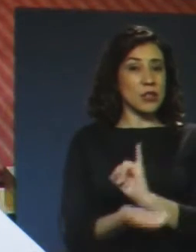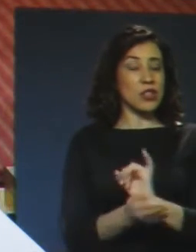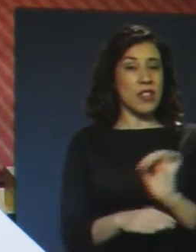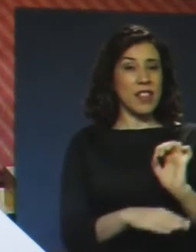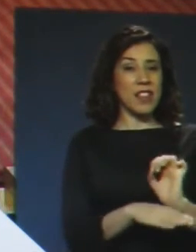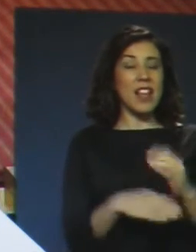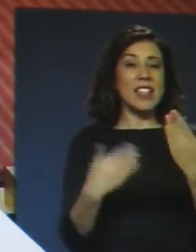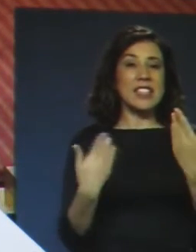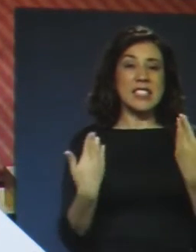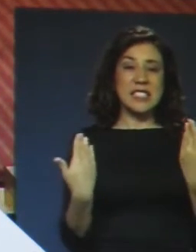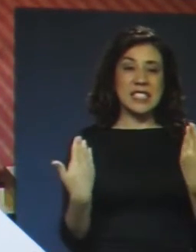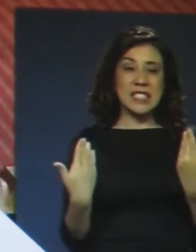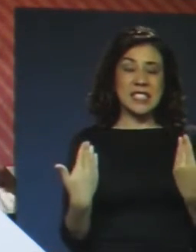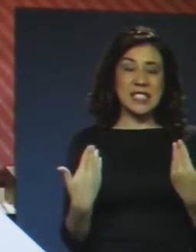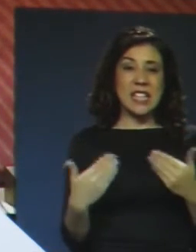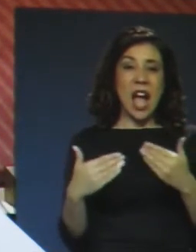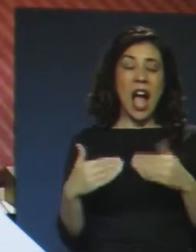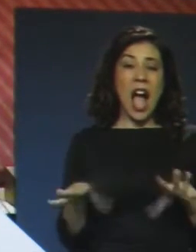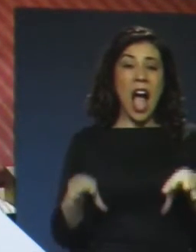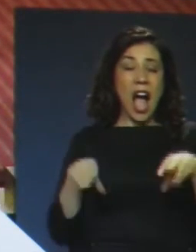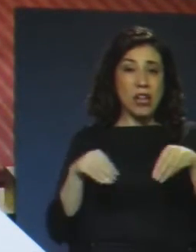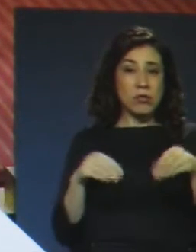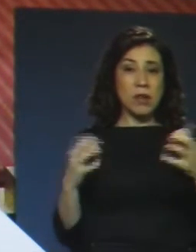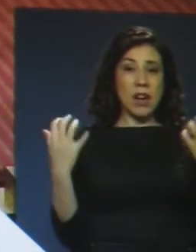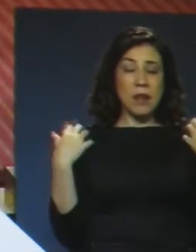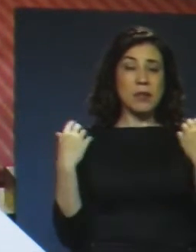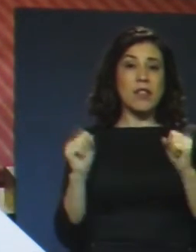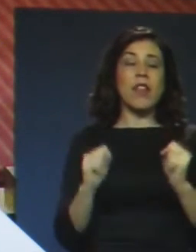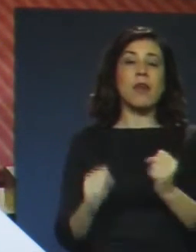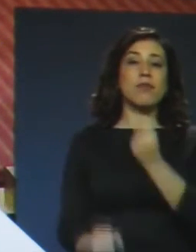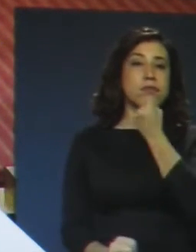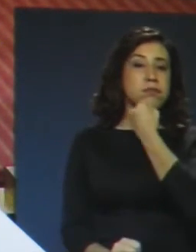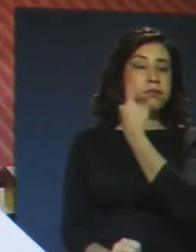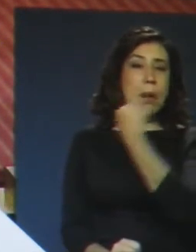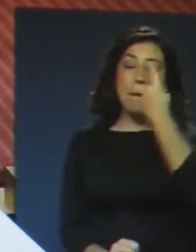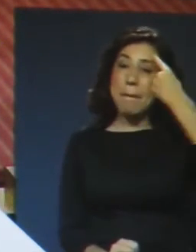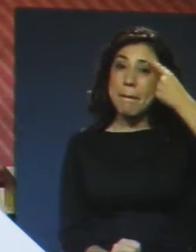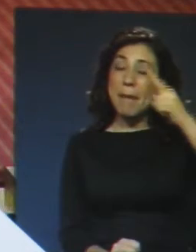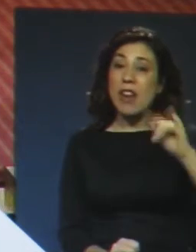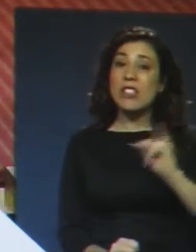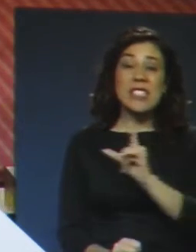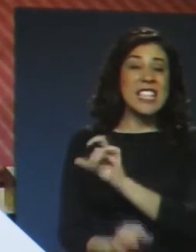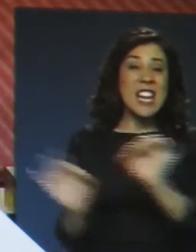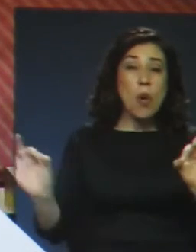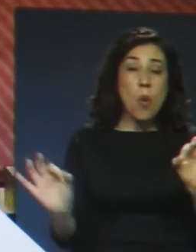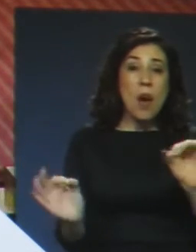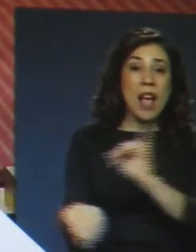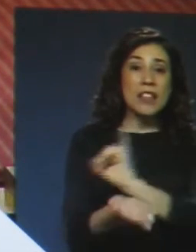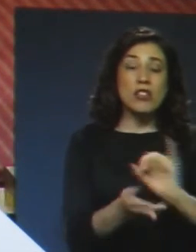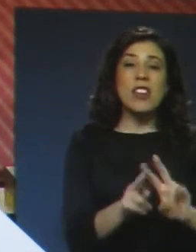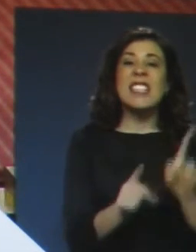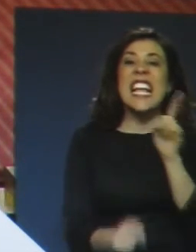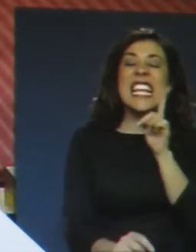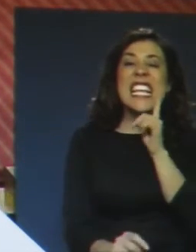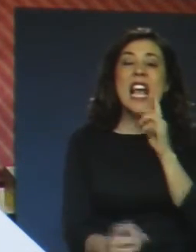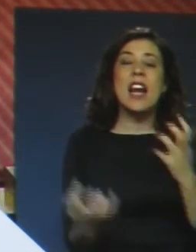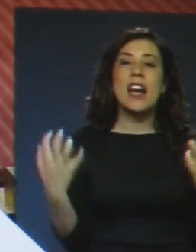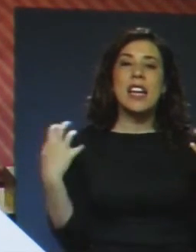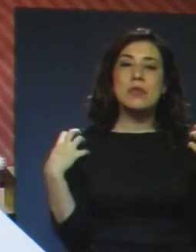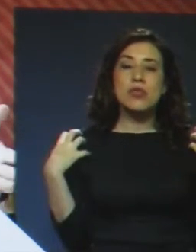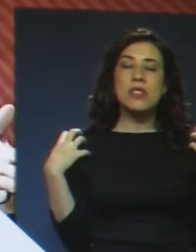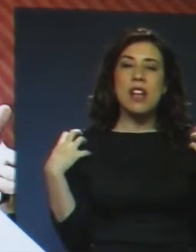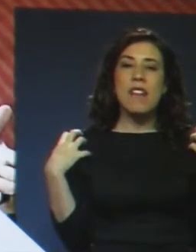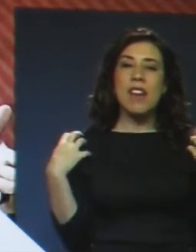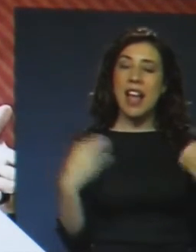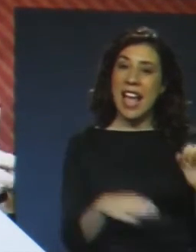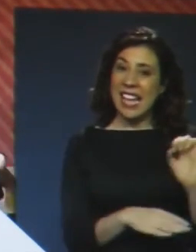ha tomado a su cargo la responsabilidad de denunciar. Pero si nadie lo hace, ¿quién será finalmente el responsable?